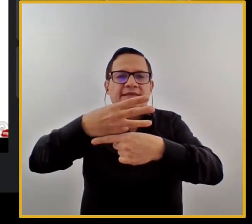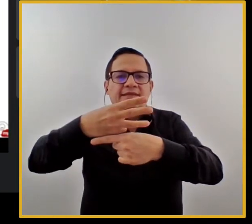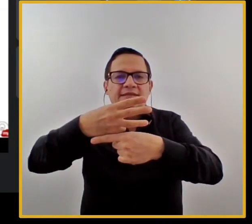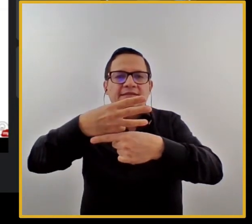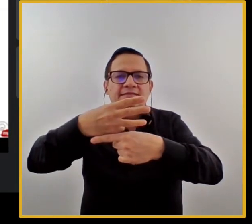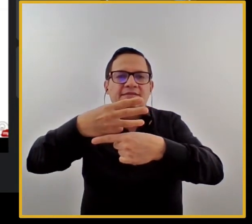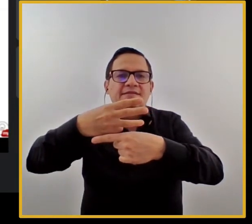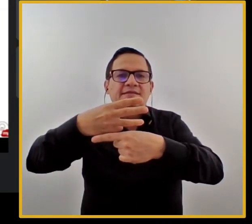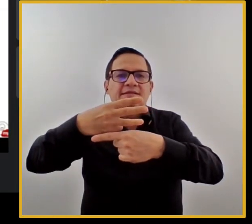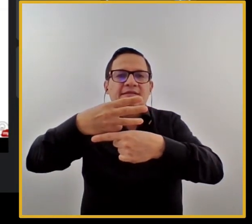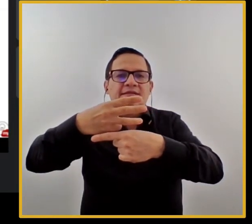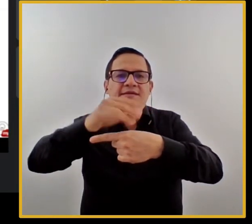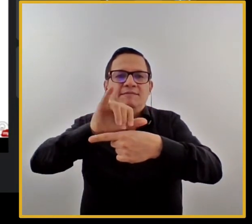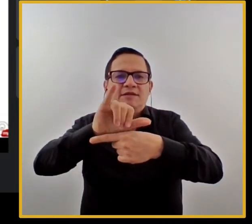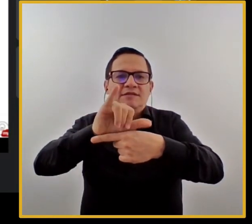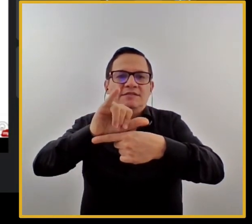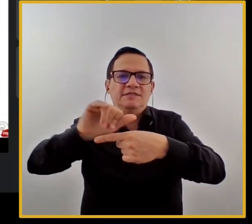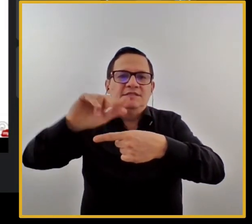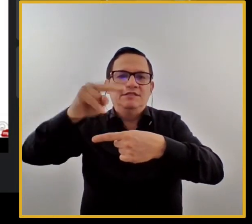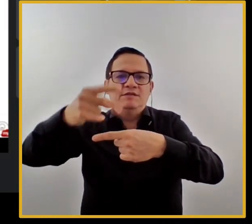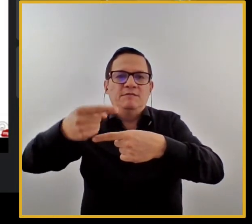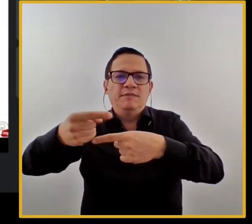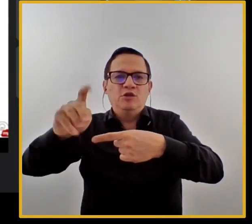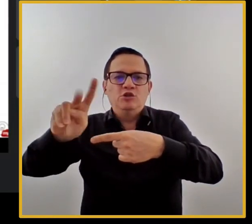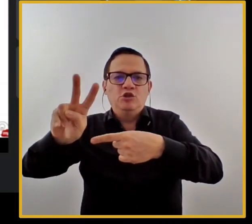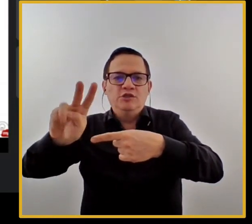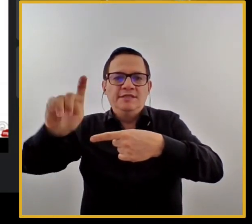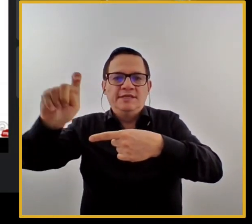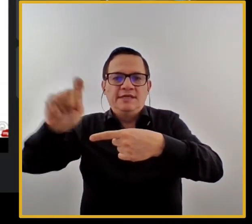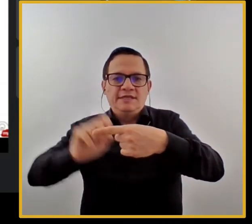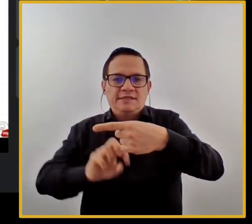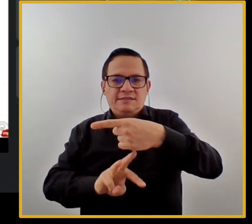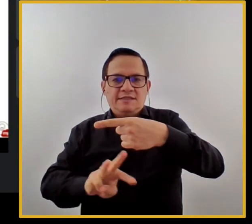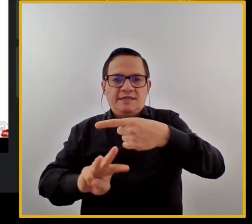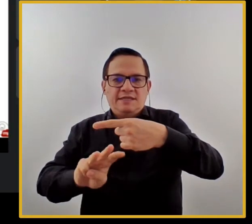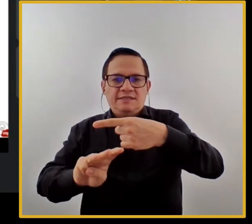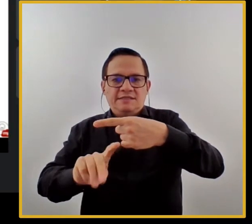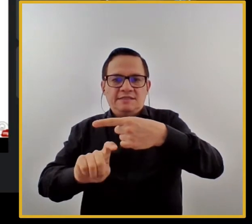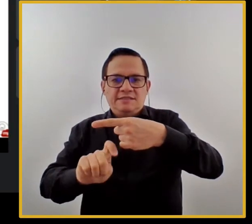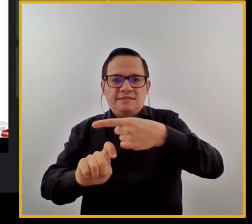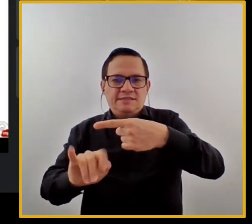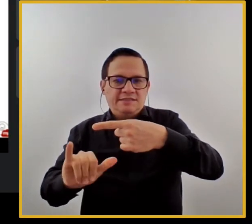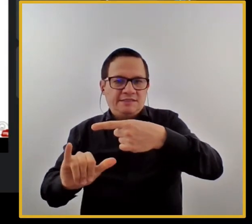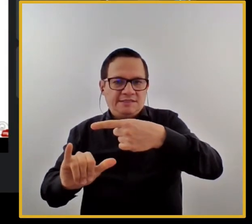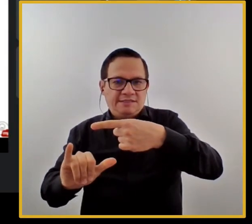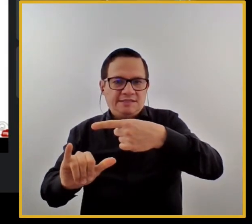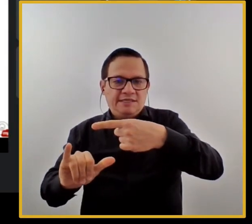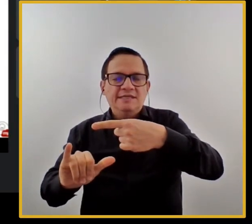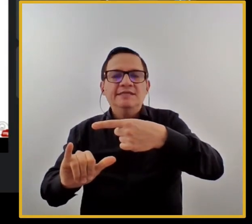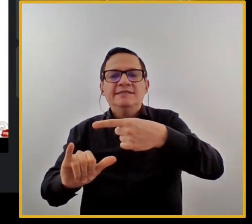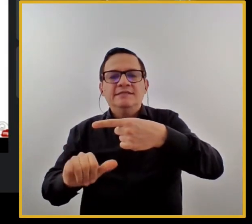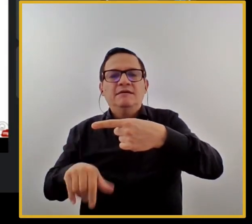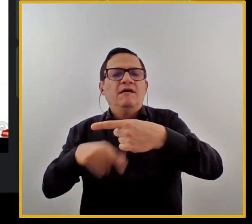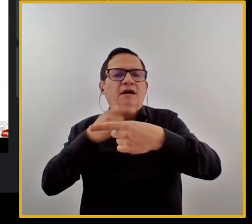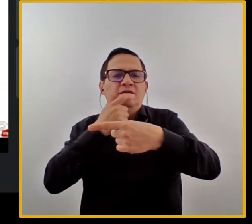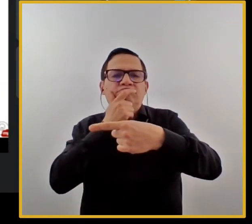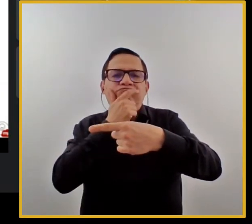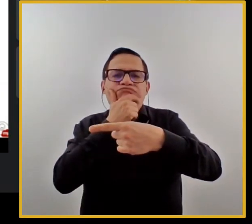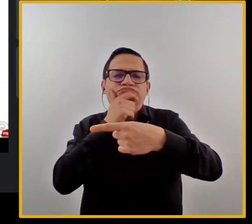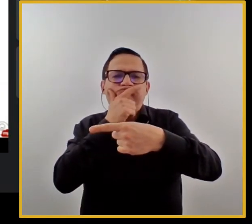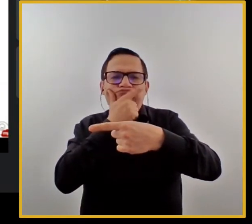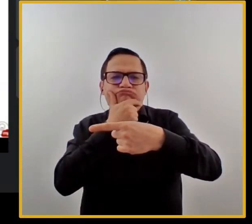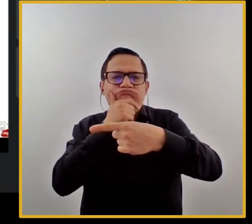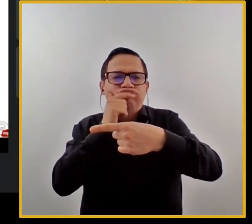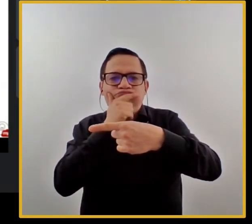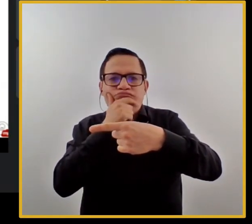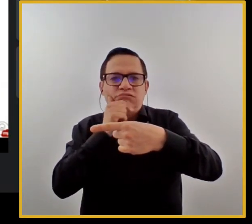3xy, ¿cierto? Entonces lo que hacemos primero que todo es separar los diferenciales que